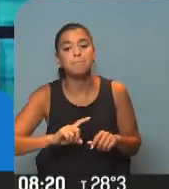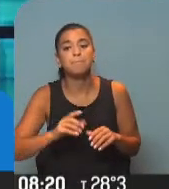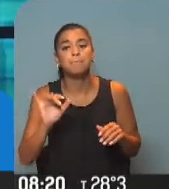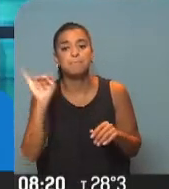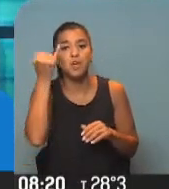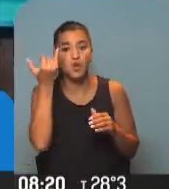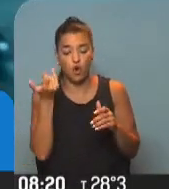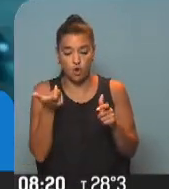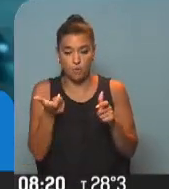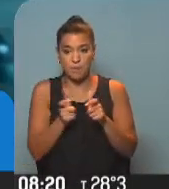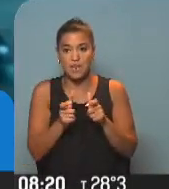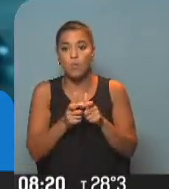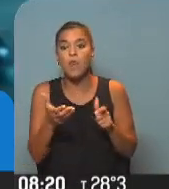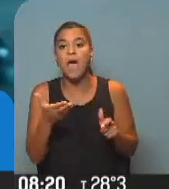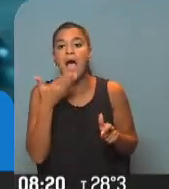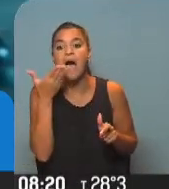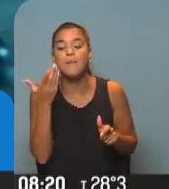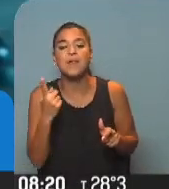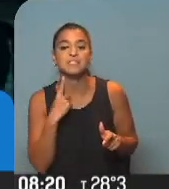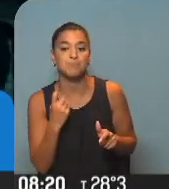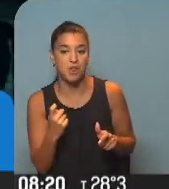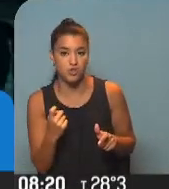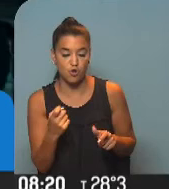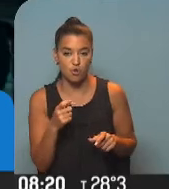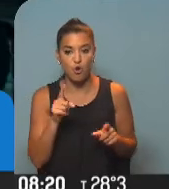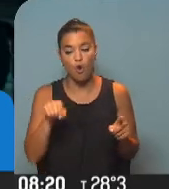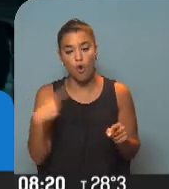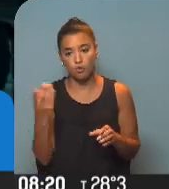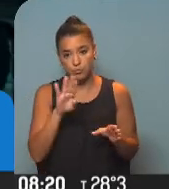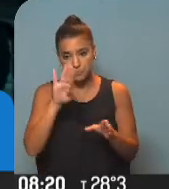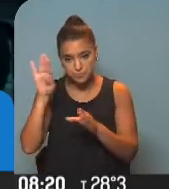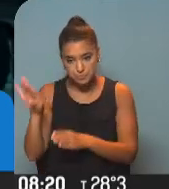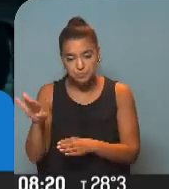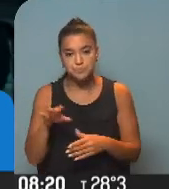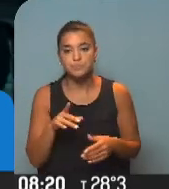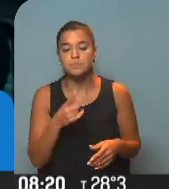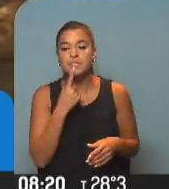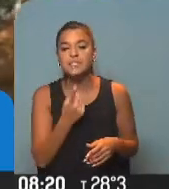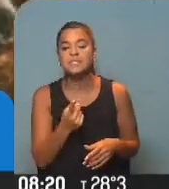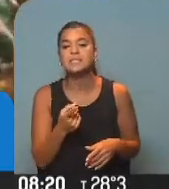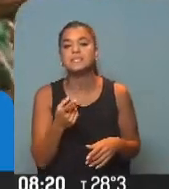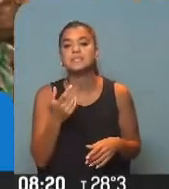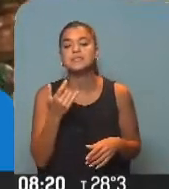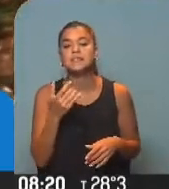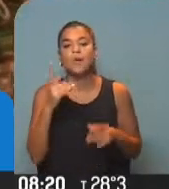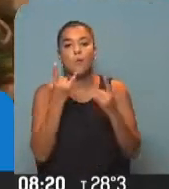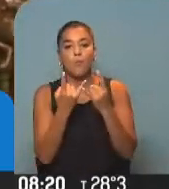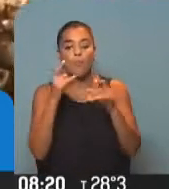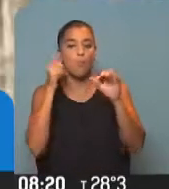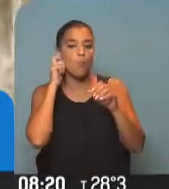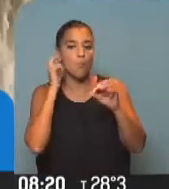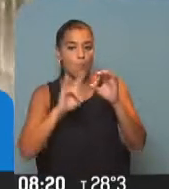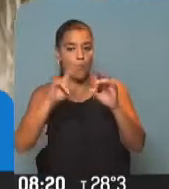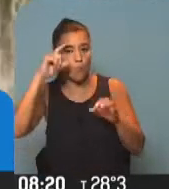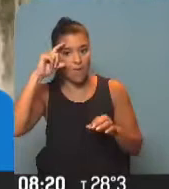siendo hablada en español. Otra de las particularidades, antes de meternos propiamente en cada una de ellas, es que se va a presentar Queen. Sí,